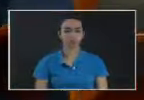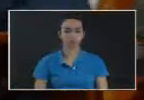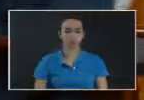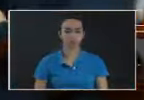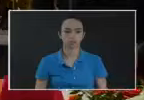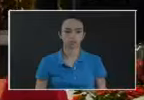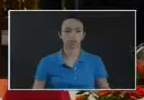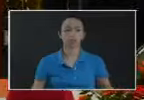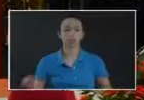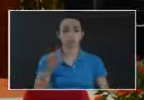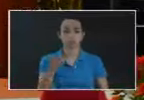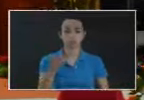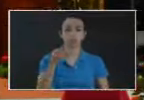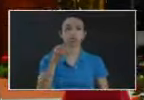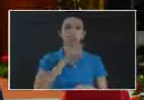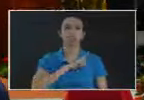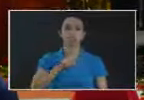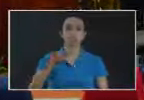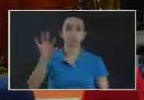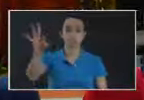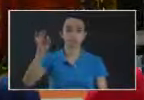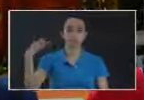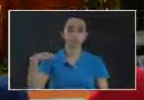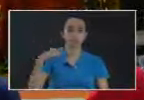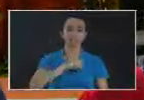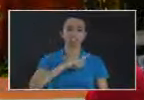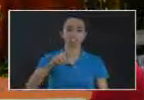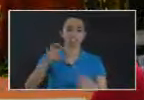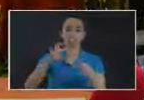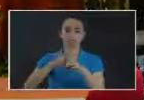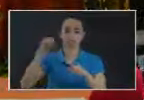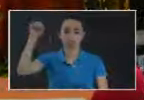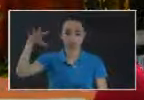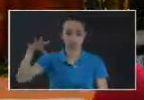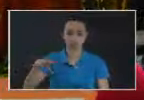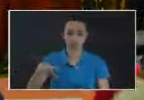Tú fuiste escogido para ser de bendición.